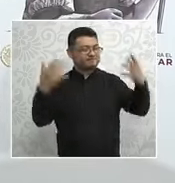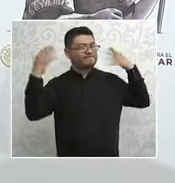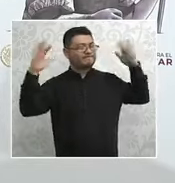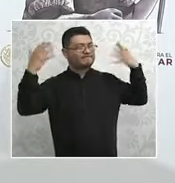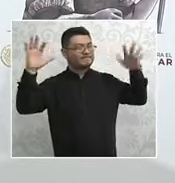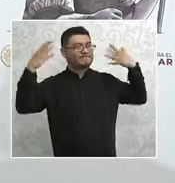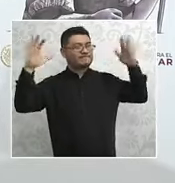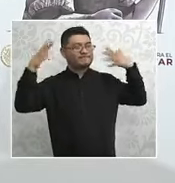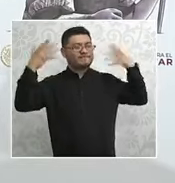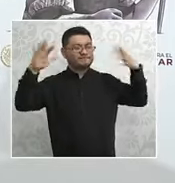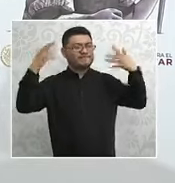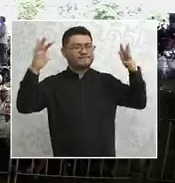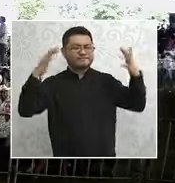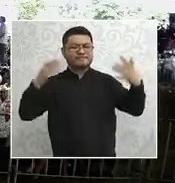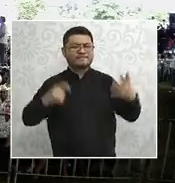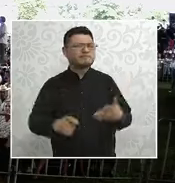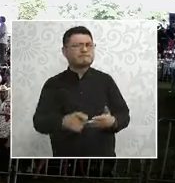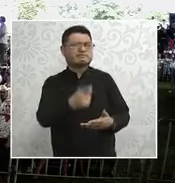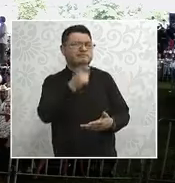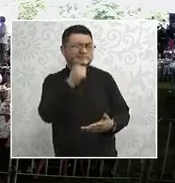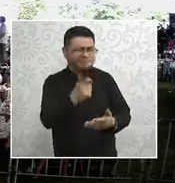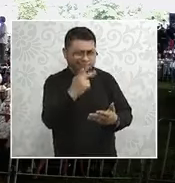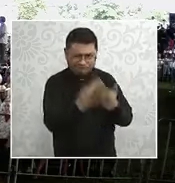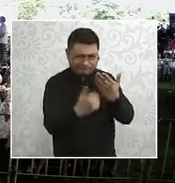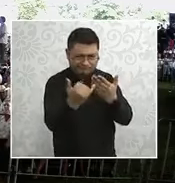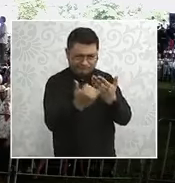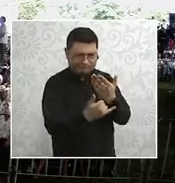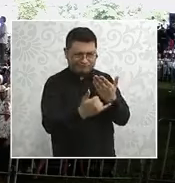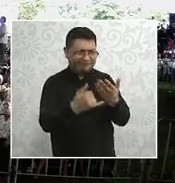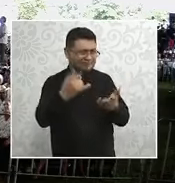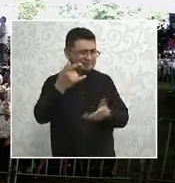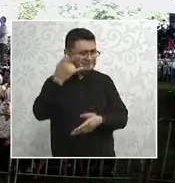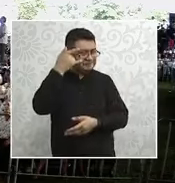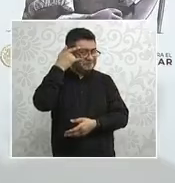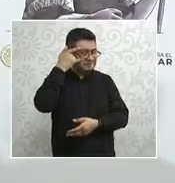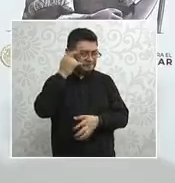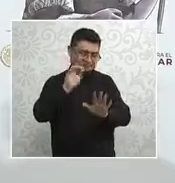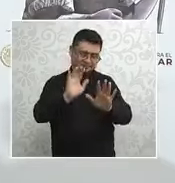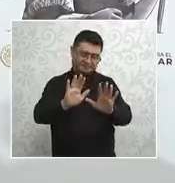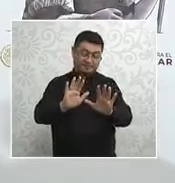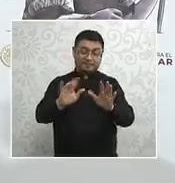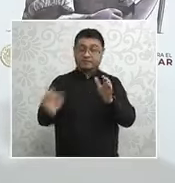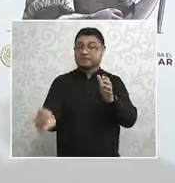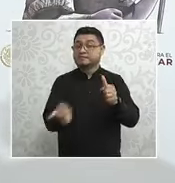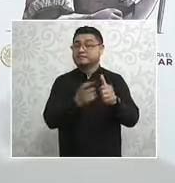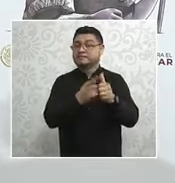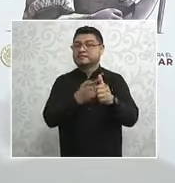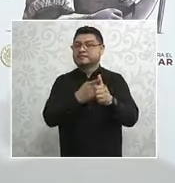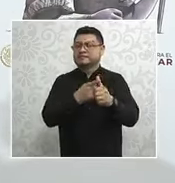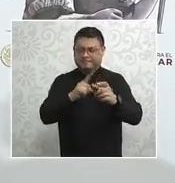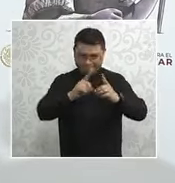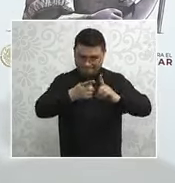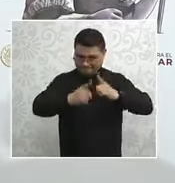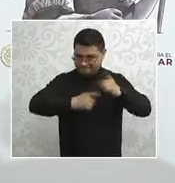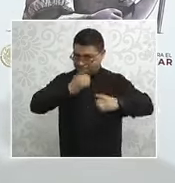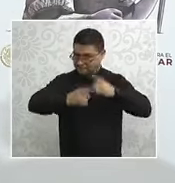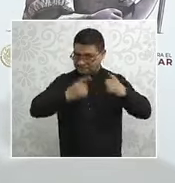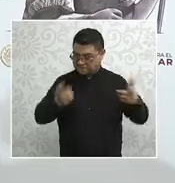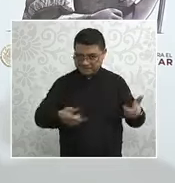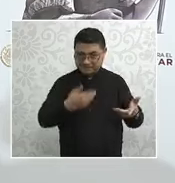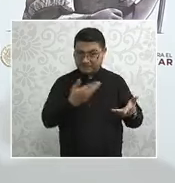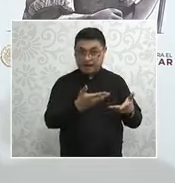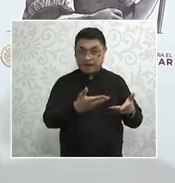Campeche En qué consiste el plan Campeche Bueno uno vamos a desarrollar todavía más la